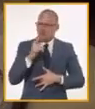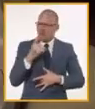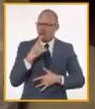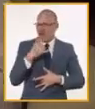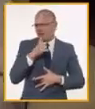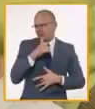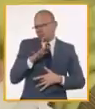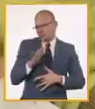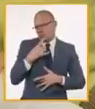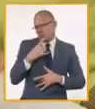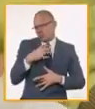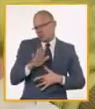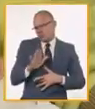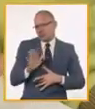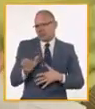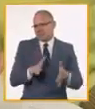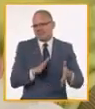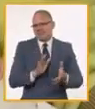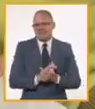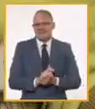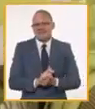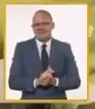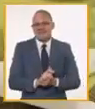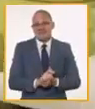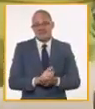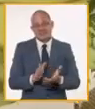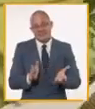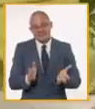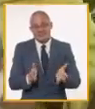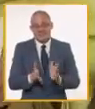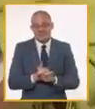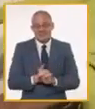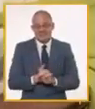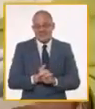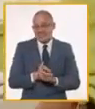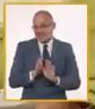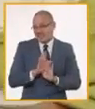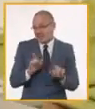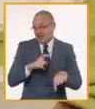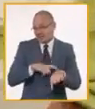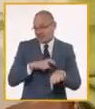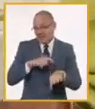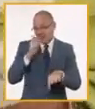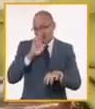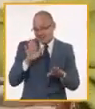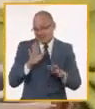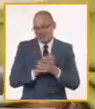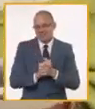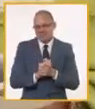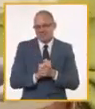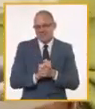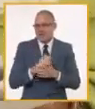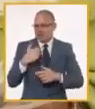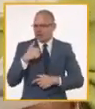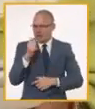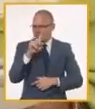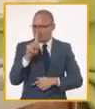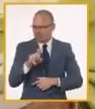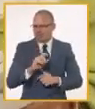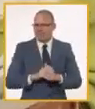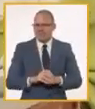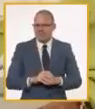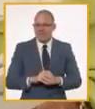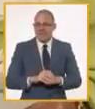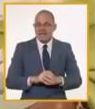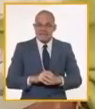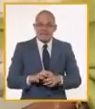solo. Bueno, termina la entrevista y yo solo tengo una pregunta. Usted fue un hombre